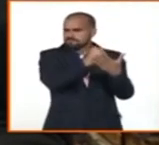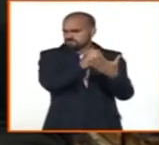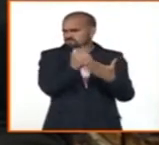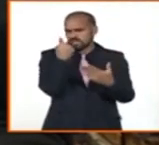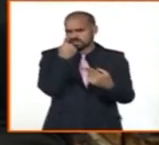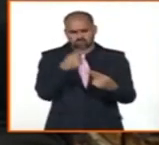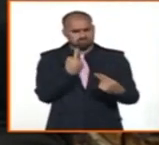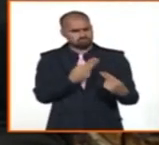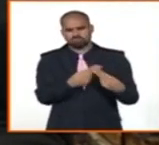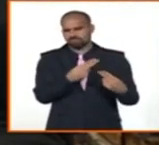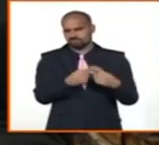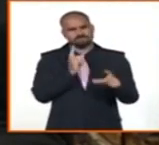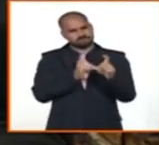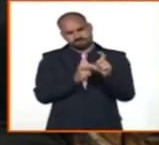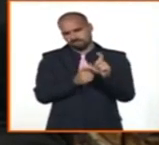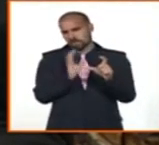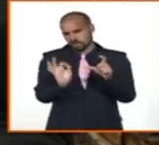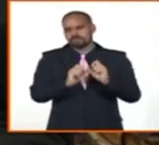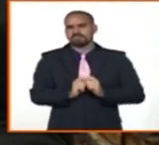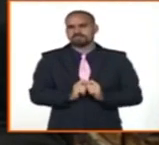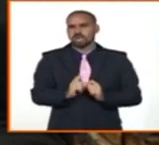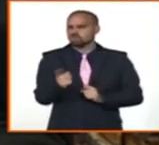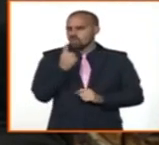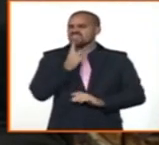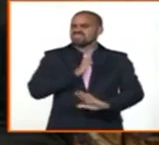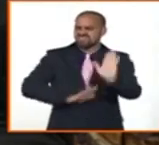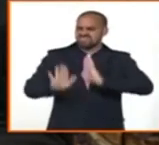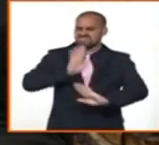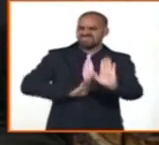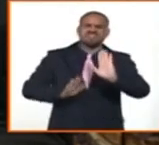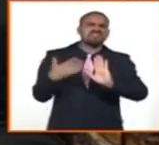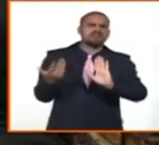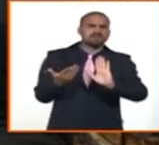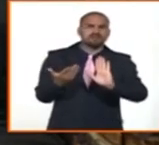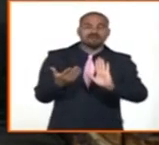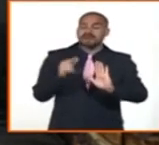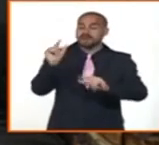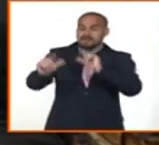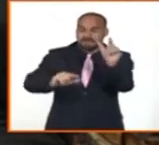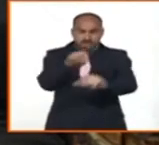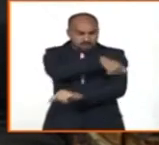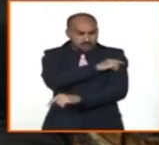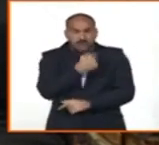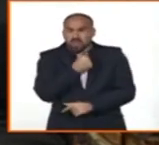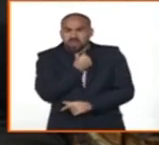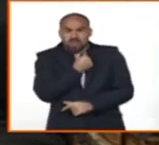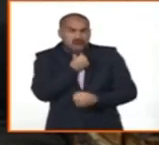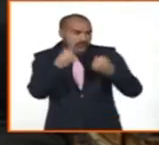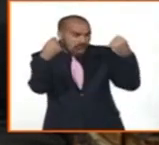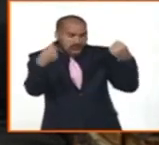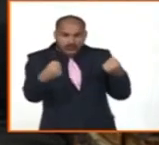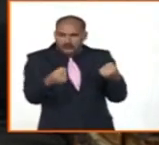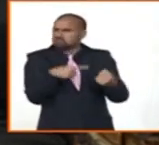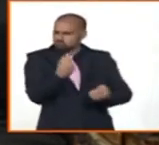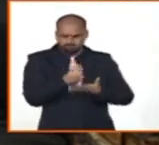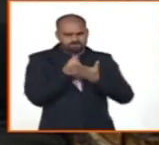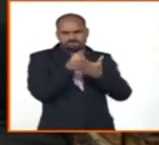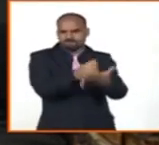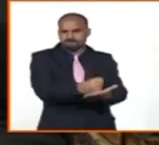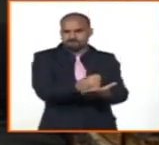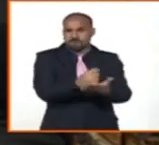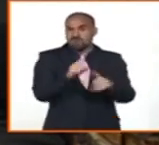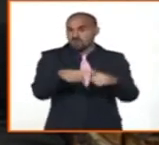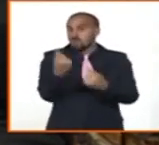marxismo. Nosotros defendemos las causas de los más oprimidos. Nosotros, por tener una revolución socialista que ha dado